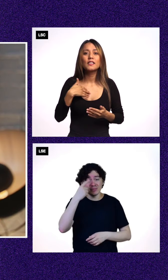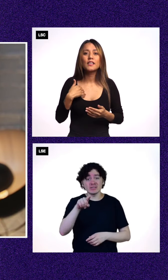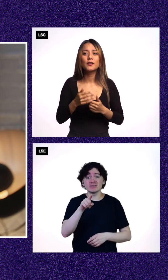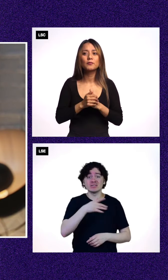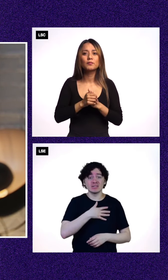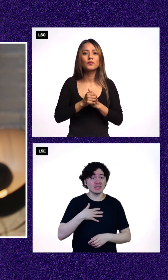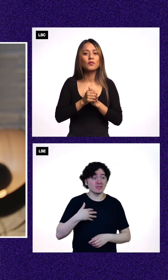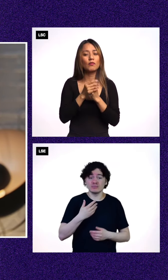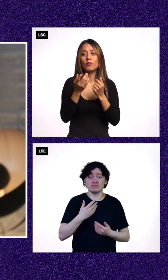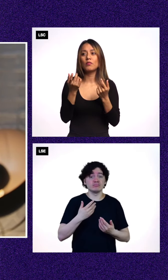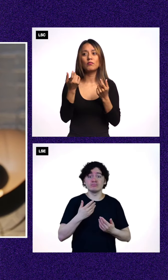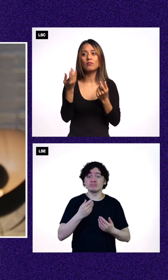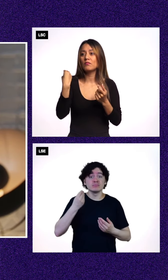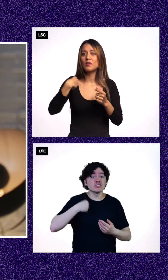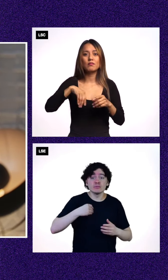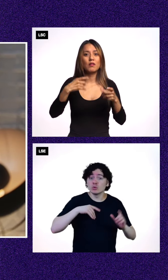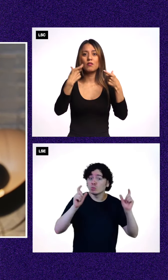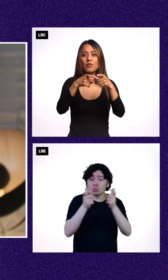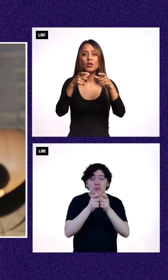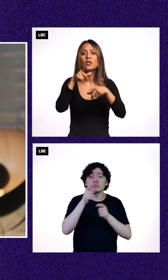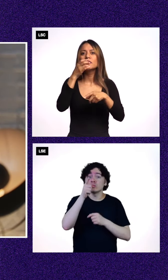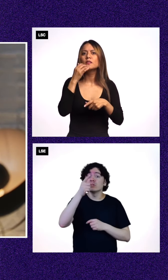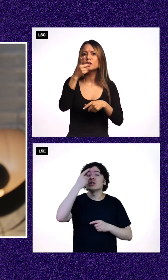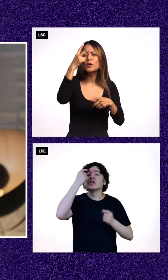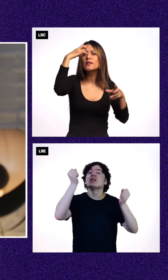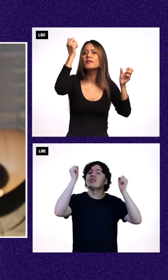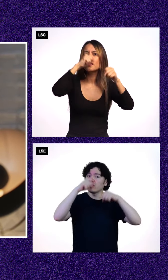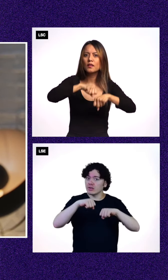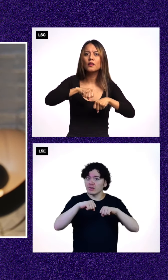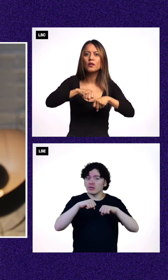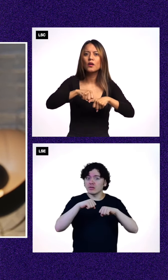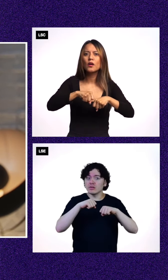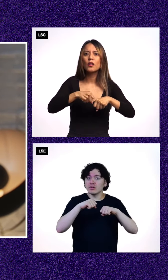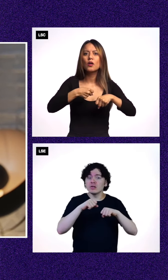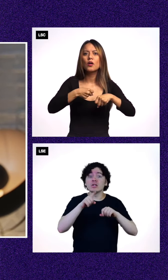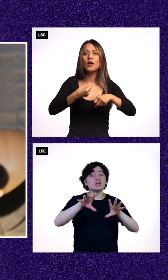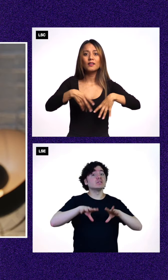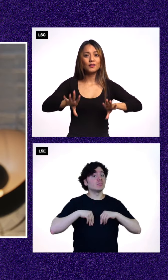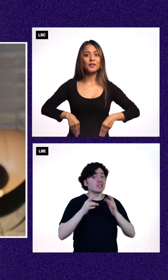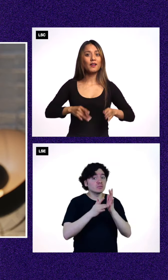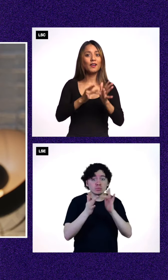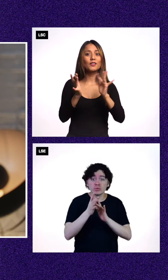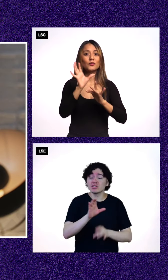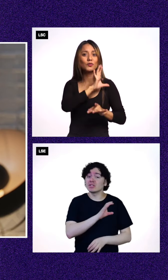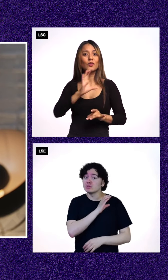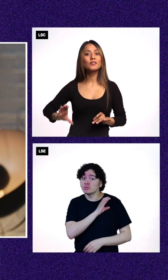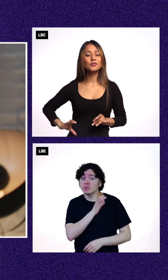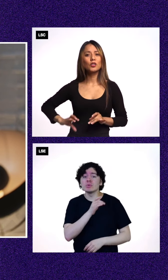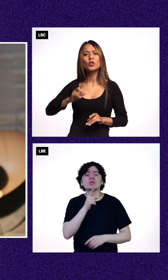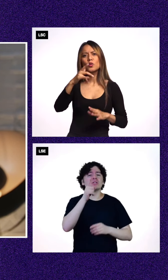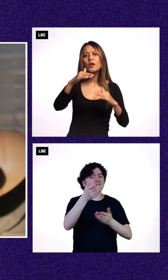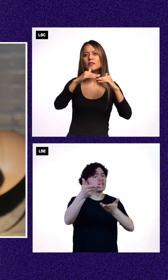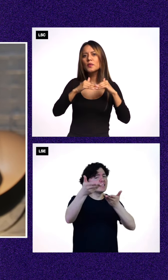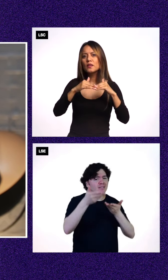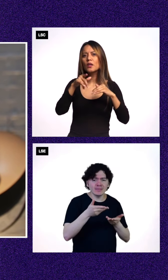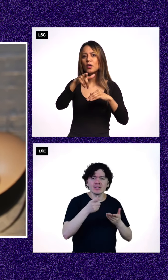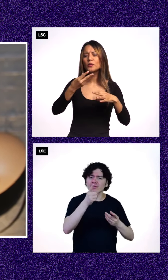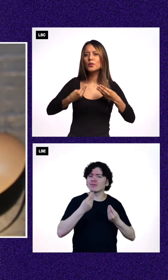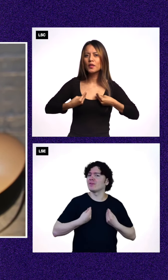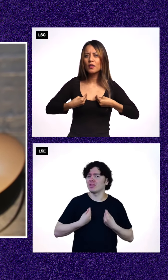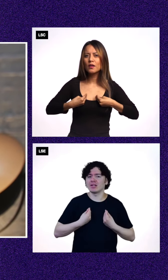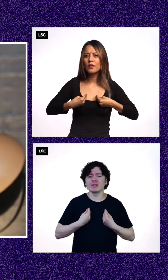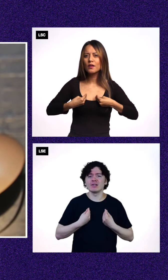hacemos en cada reunión que tenemos, ¿has tomado la decisión de recibir a Jesucristo? ¿Le has invitado a entrar en tu